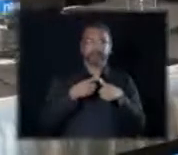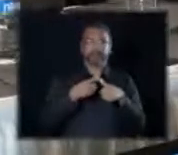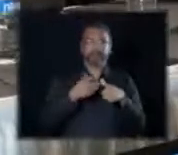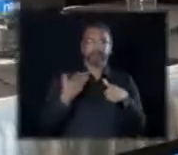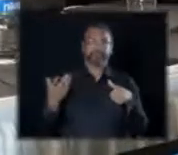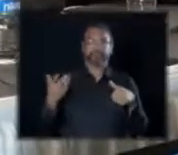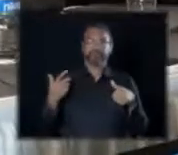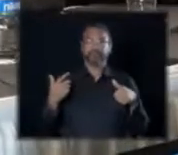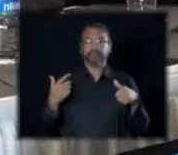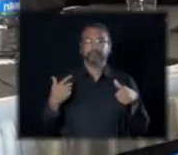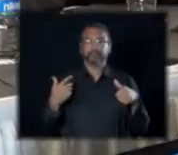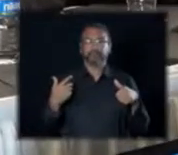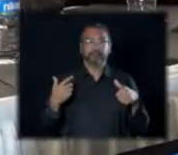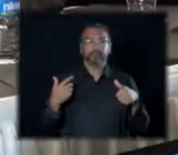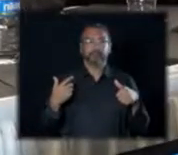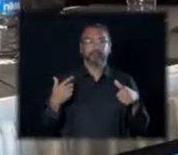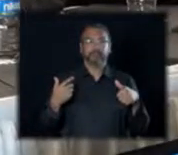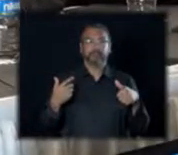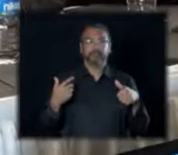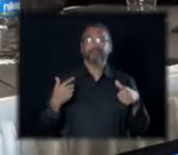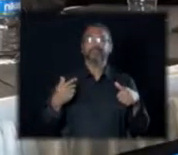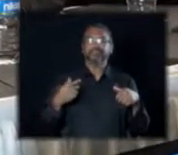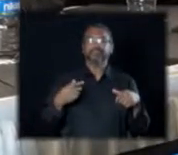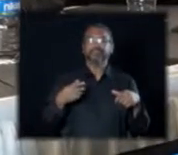voy a comenzar